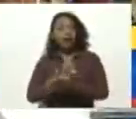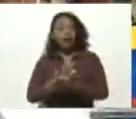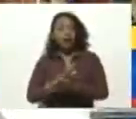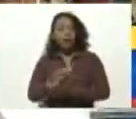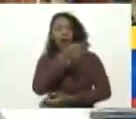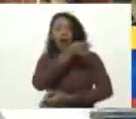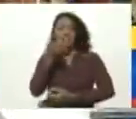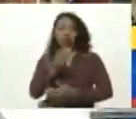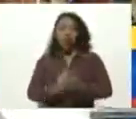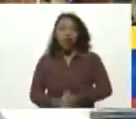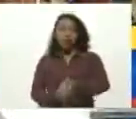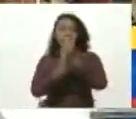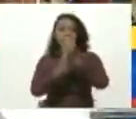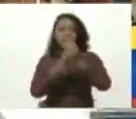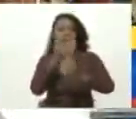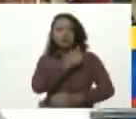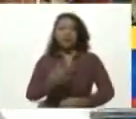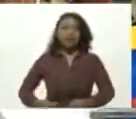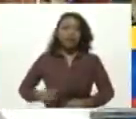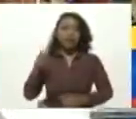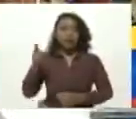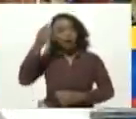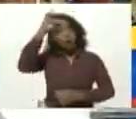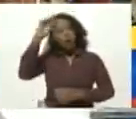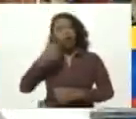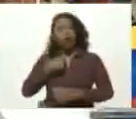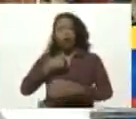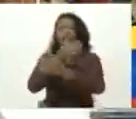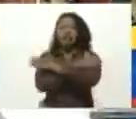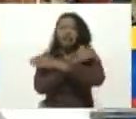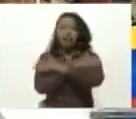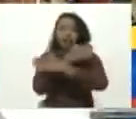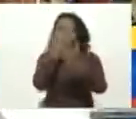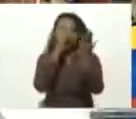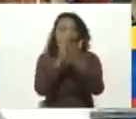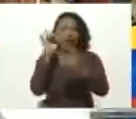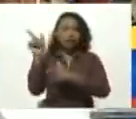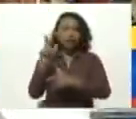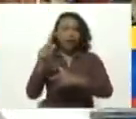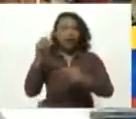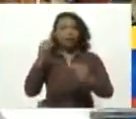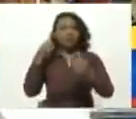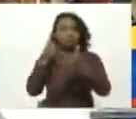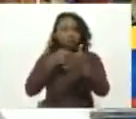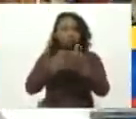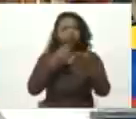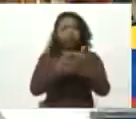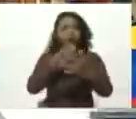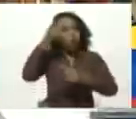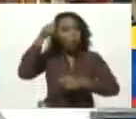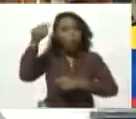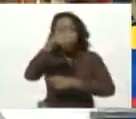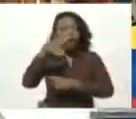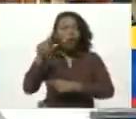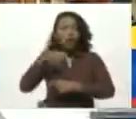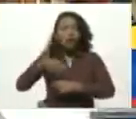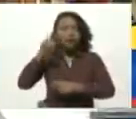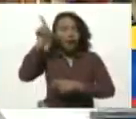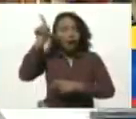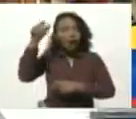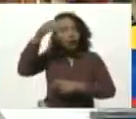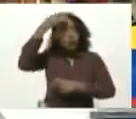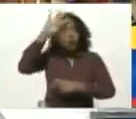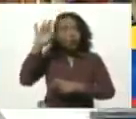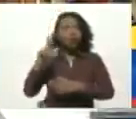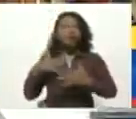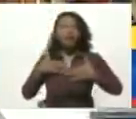como líder. Presidente Díaz-Canel, lo felicito por estar al frente de esta batalla del pueblo cubano por la